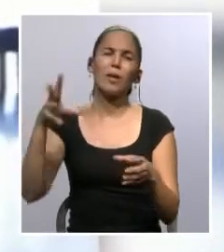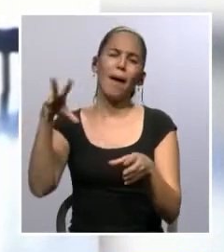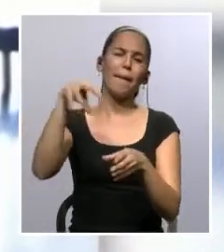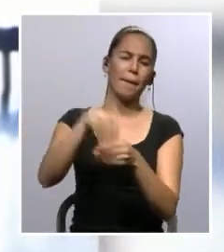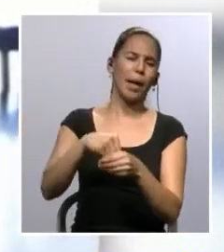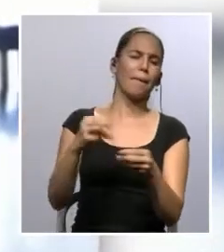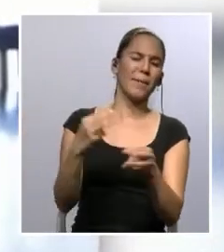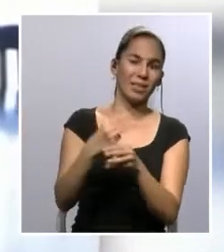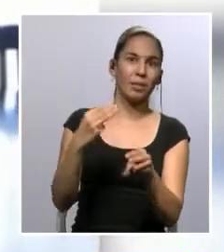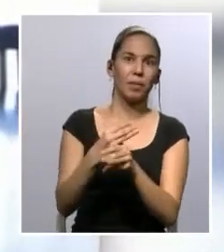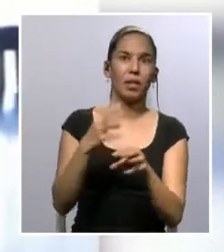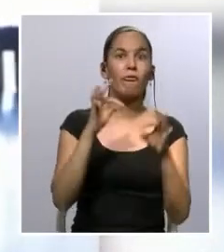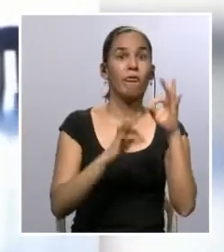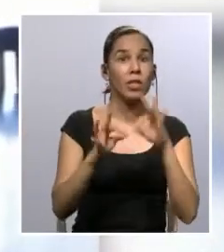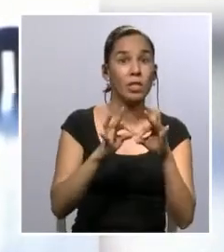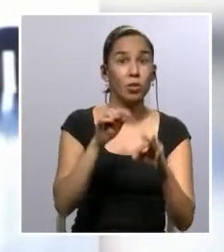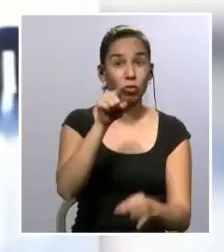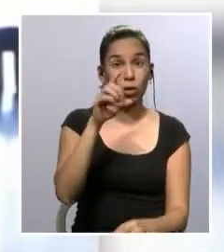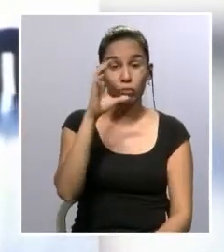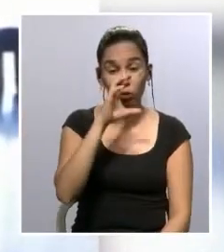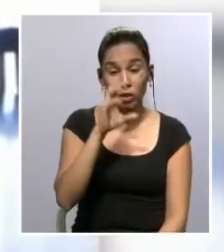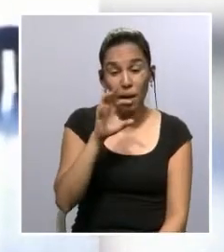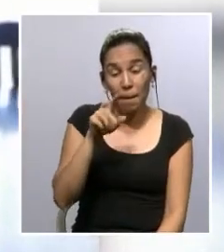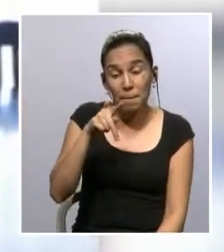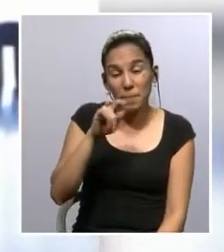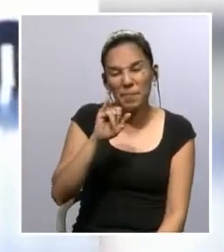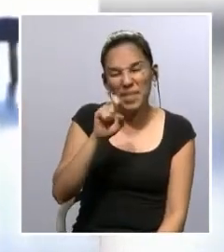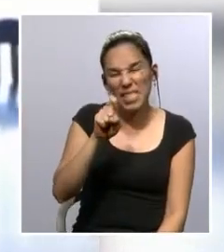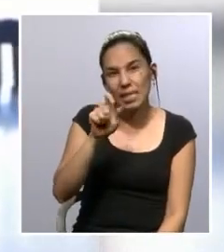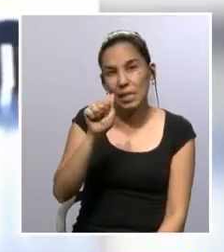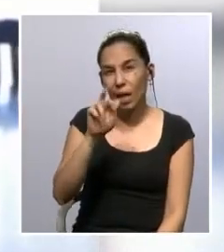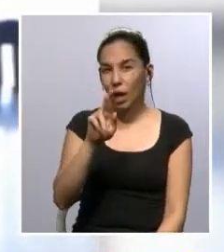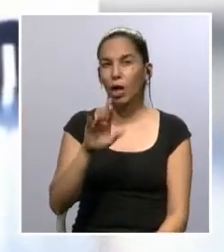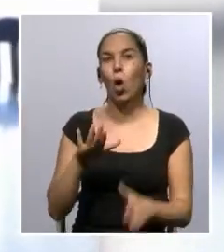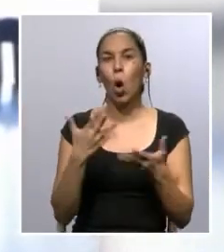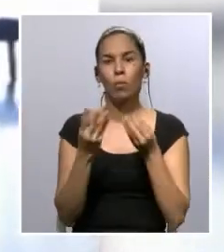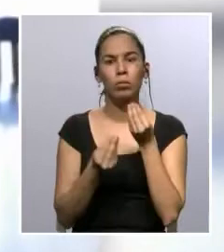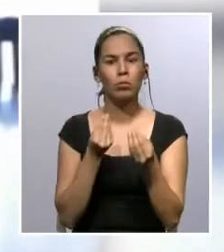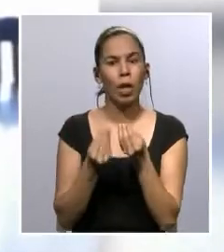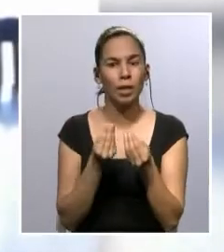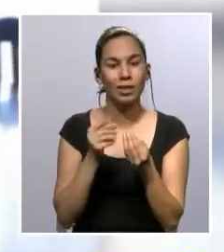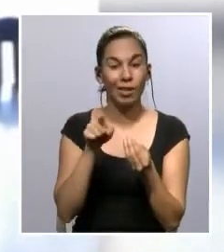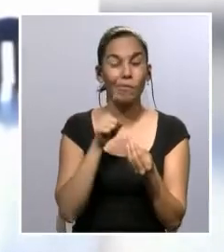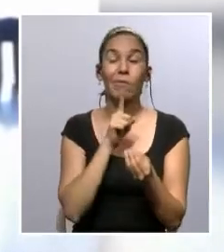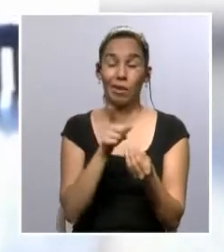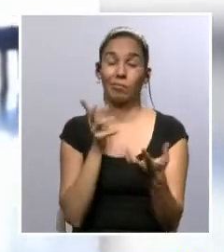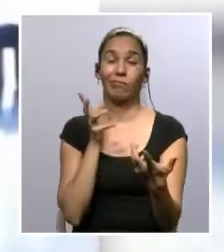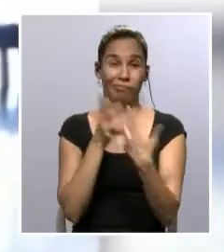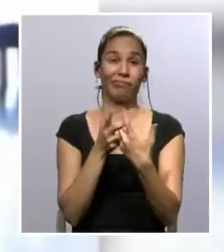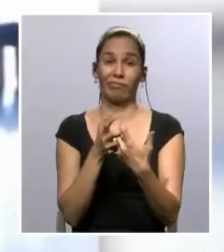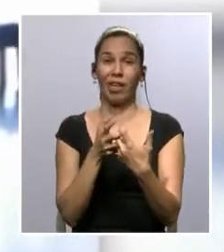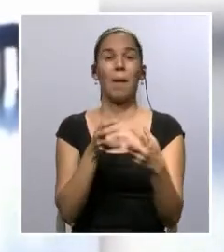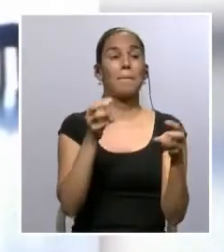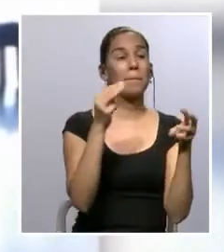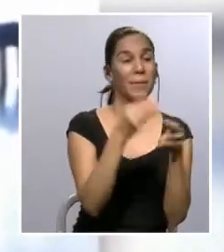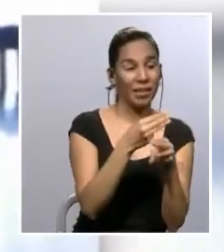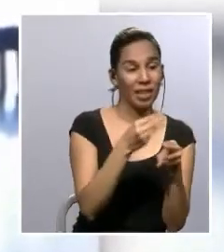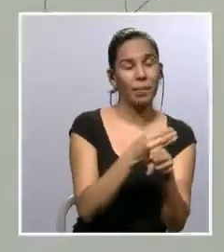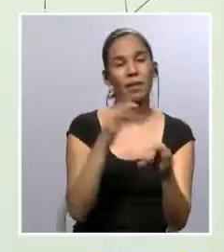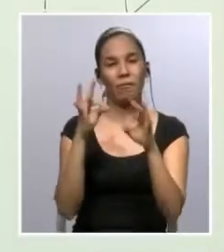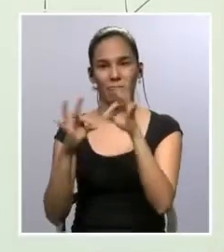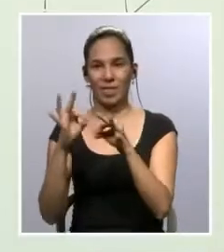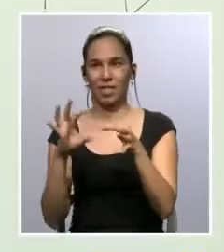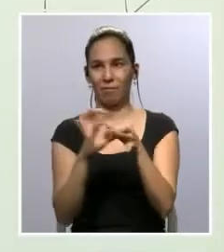mucha física. Y si usted busca en Pixar cómo hacen estas películas, va a encontrar que todo lo que le digo es cierto. Ellos usan matemática y